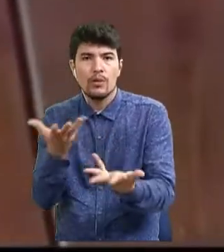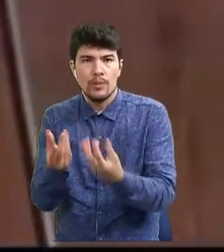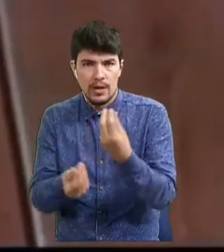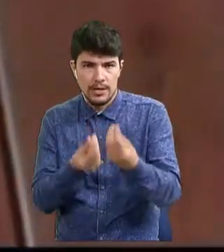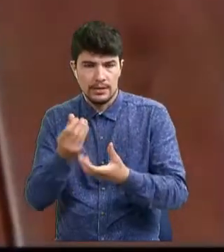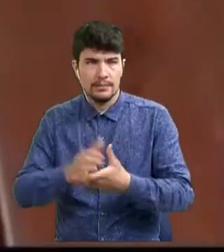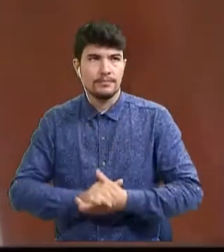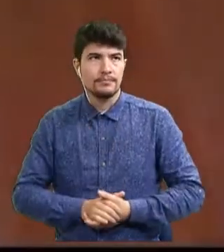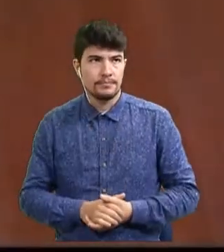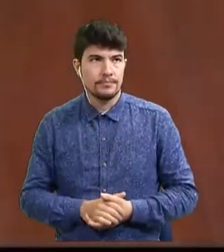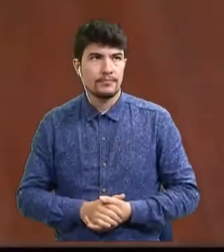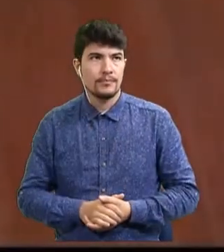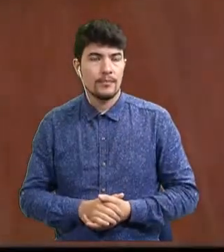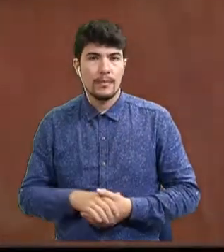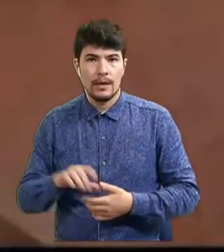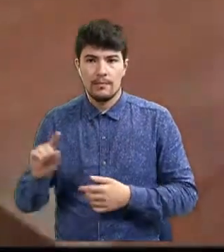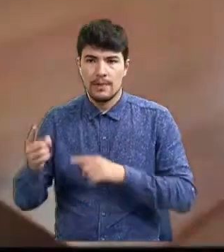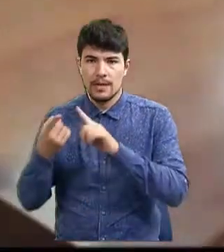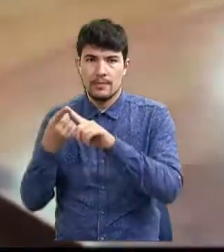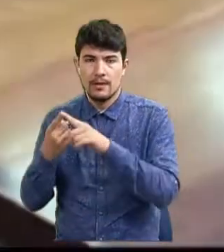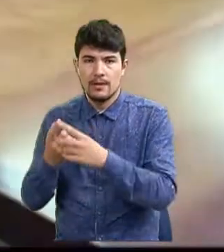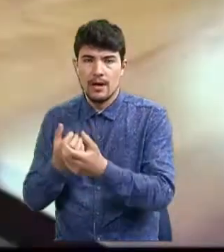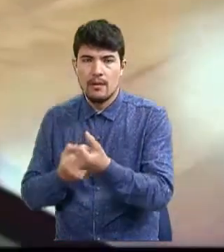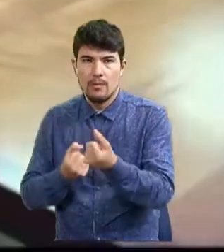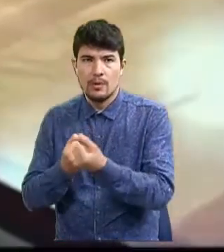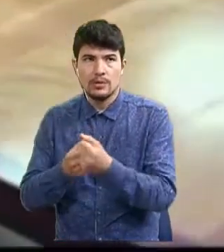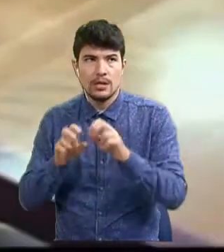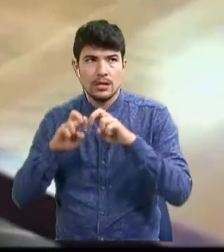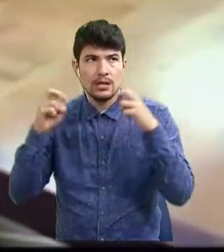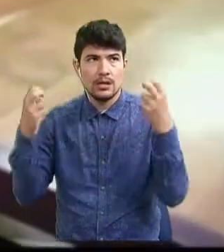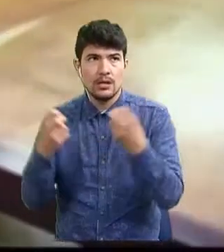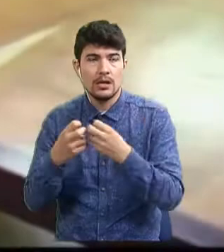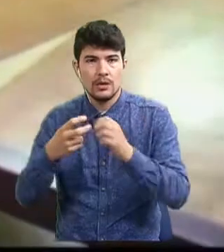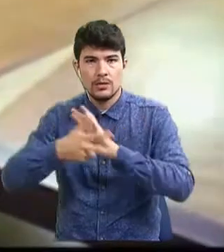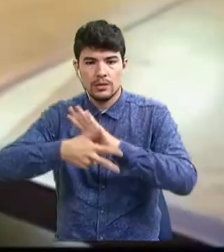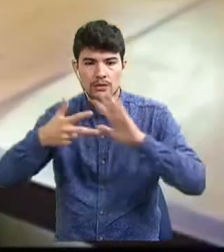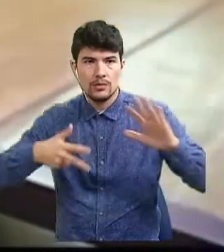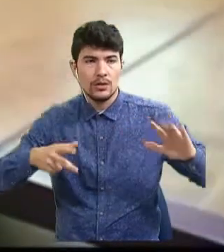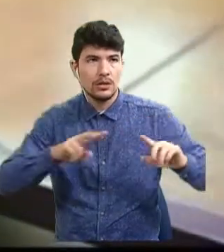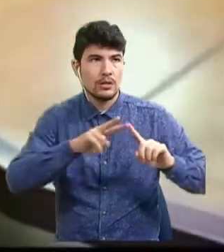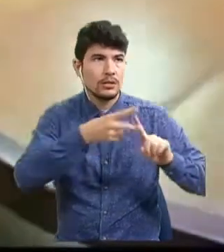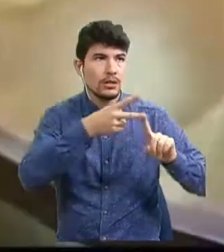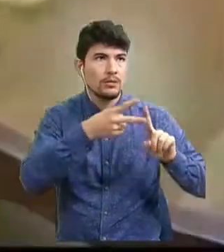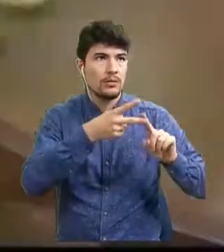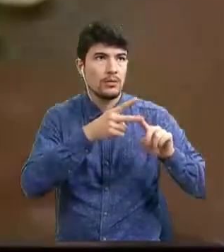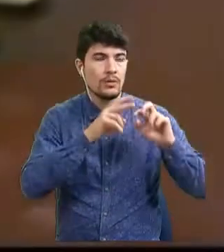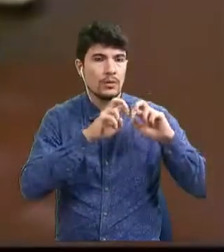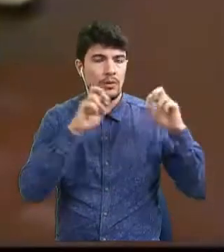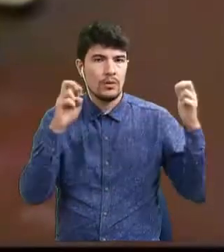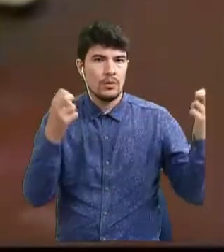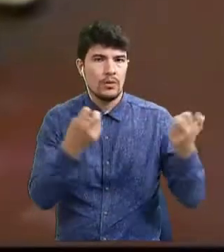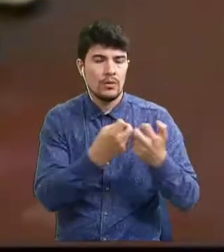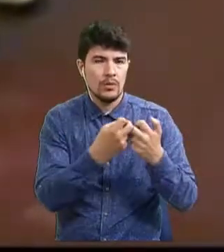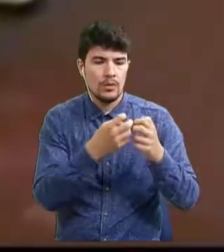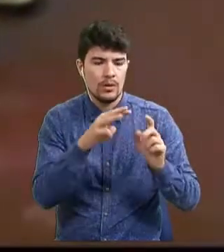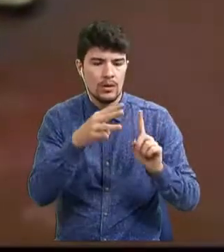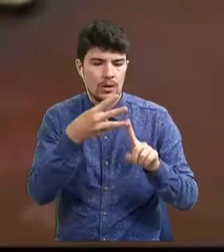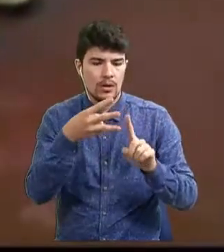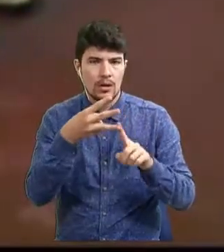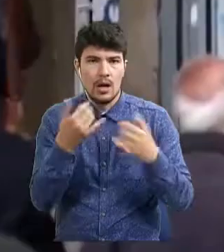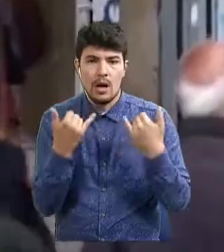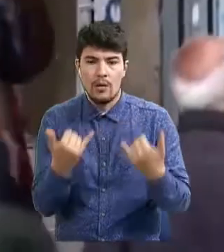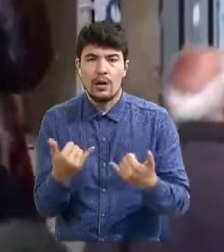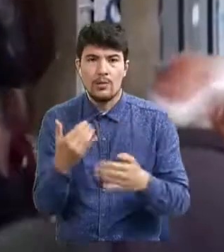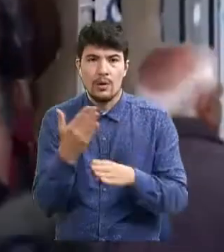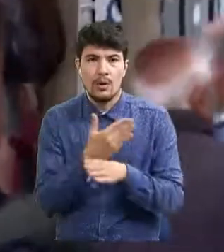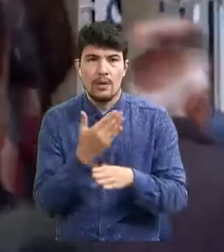realizarla. El primero apoya una asamblea constituyente. El segundo, el Congreso. Y el tercero, el ahora